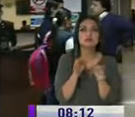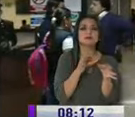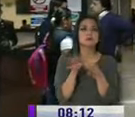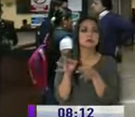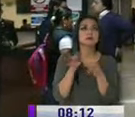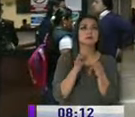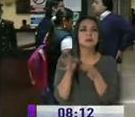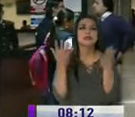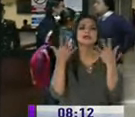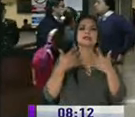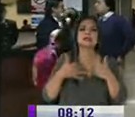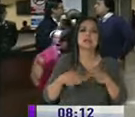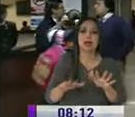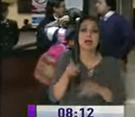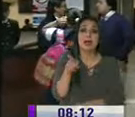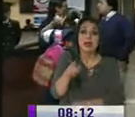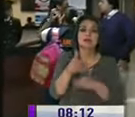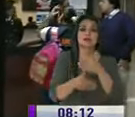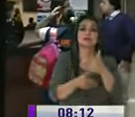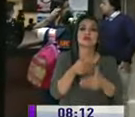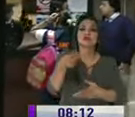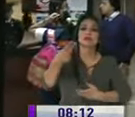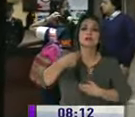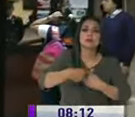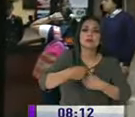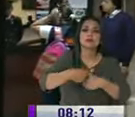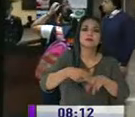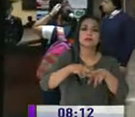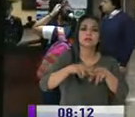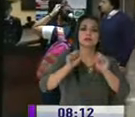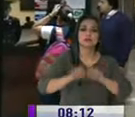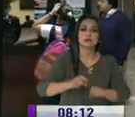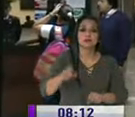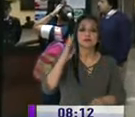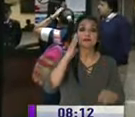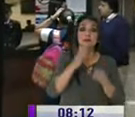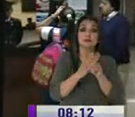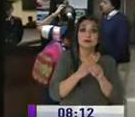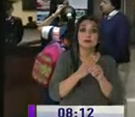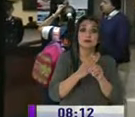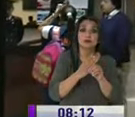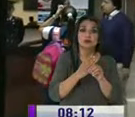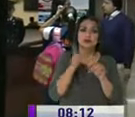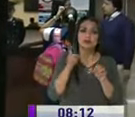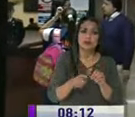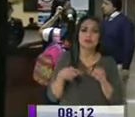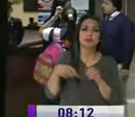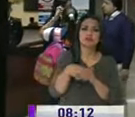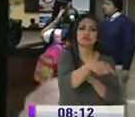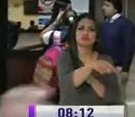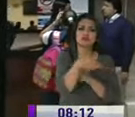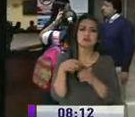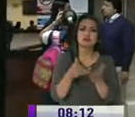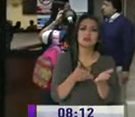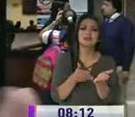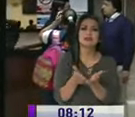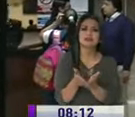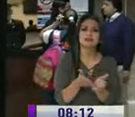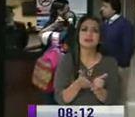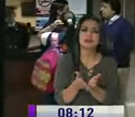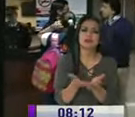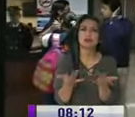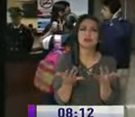lo que hemos dicho es que se sometan al proceso de regularización, porque el objetivo de ellos es tener un instrumento que